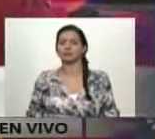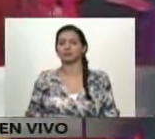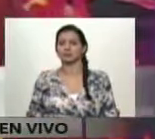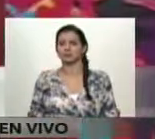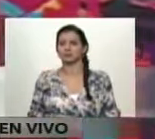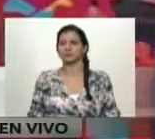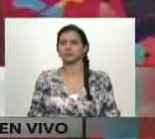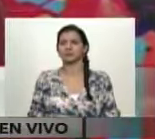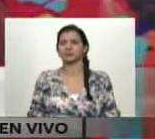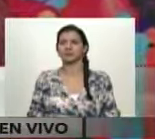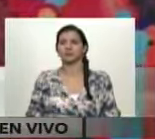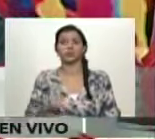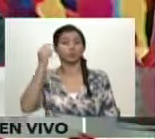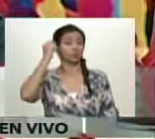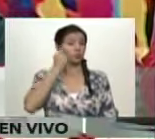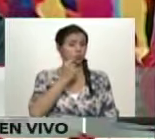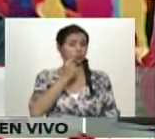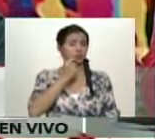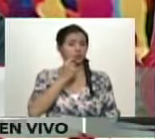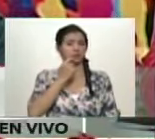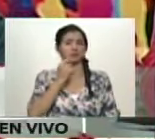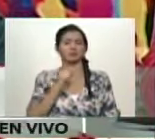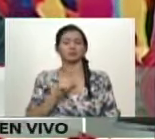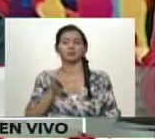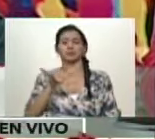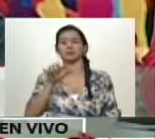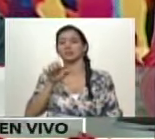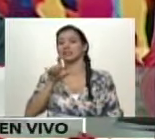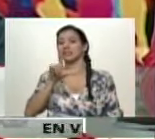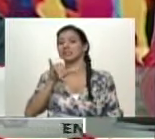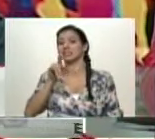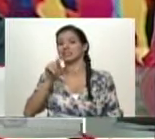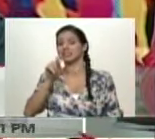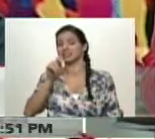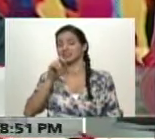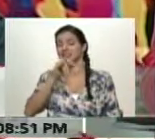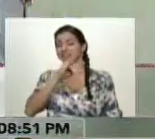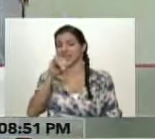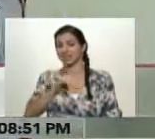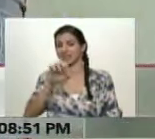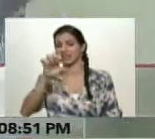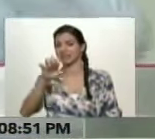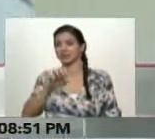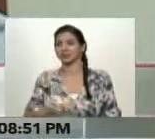En el Estado Sucre, la compañera Yelitze Santaella.